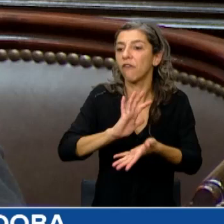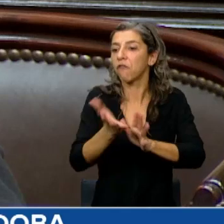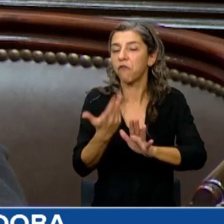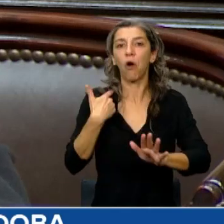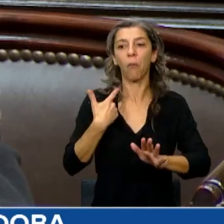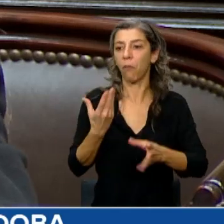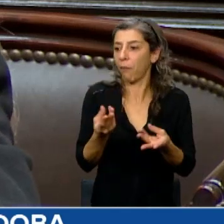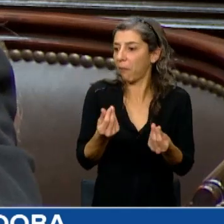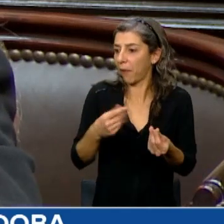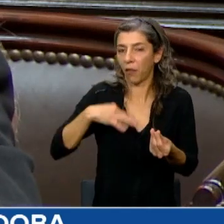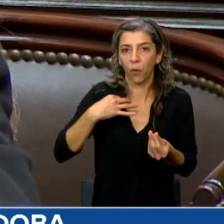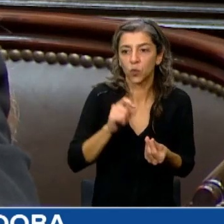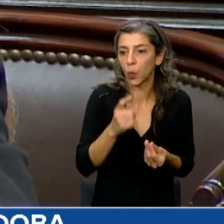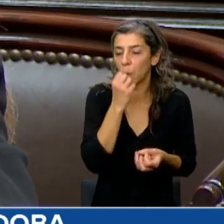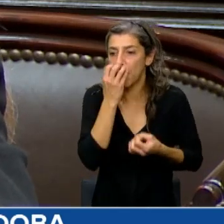y su calidad de vida.